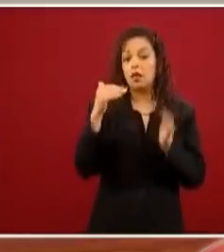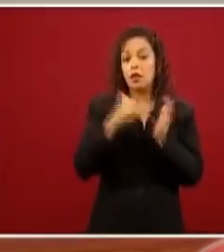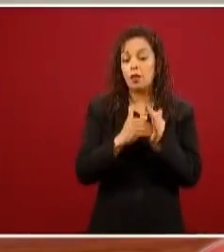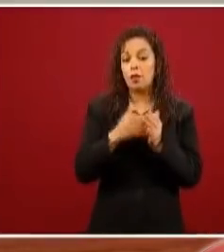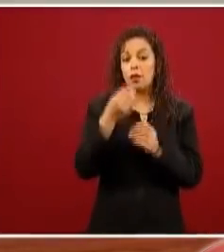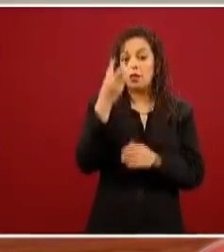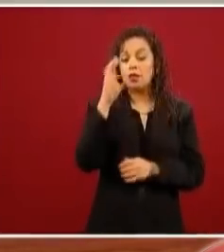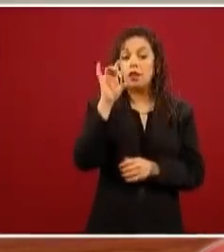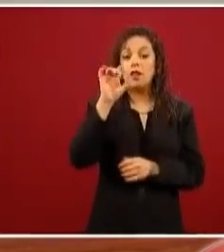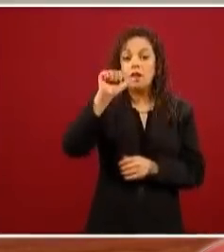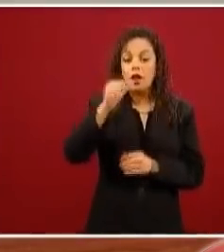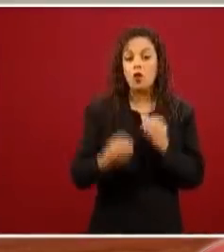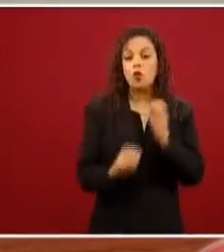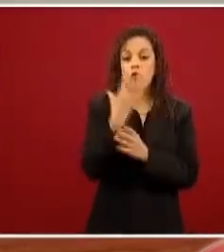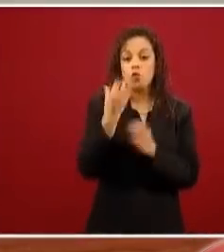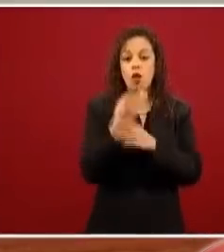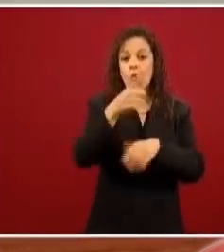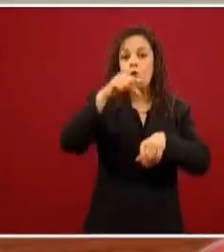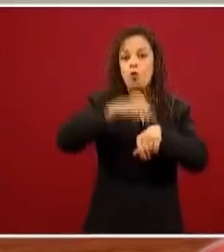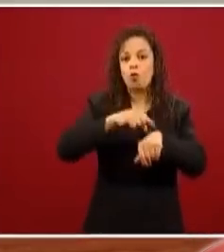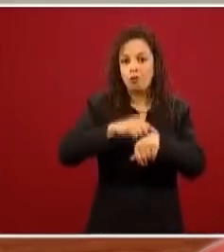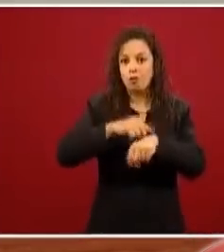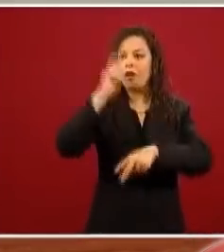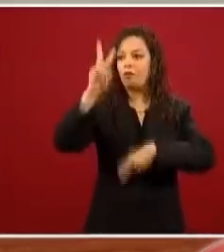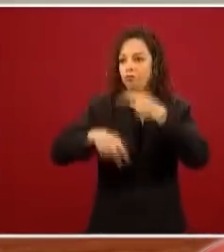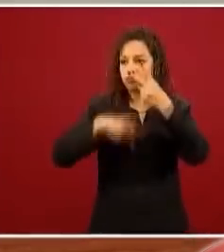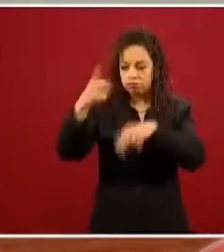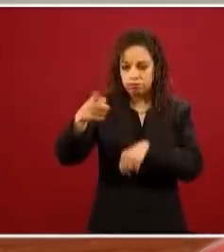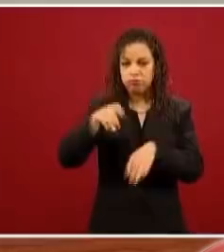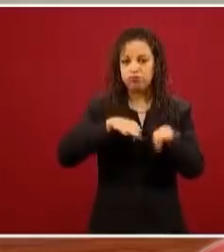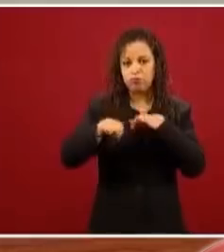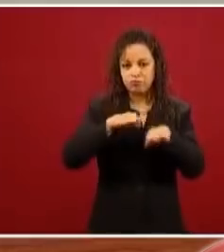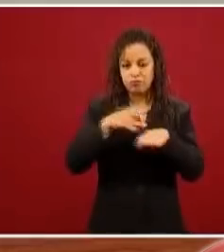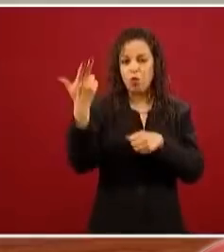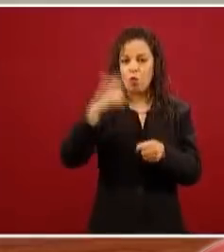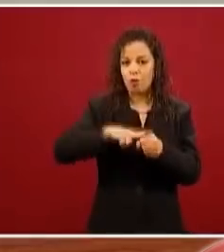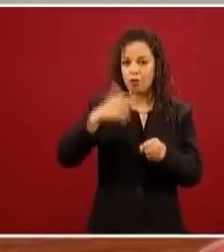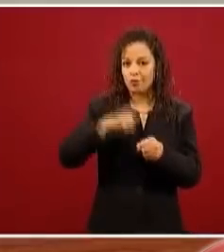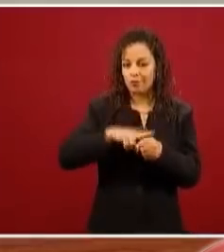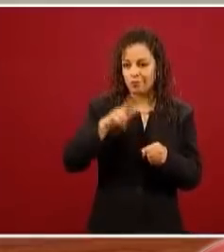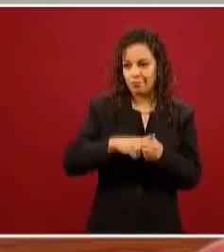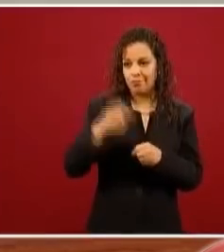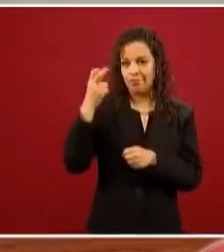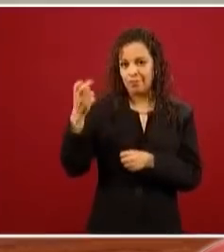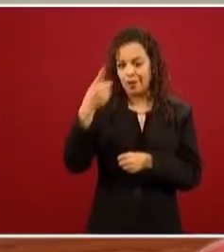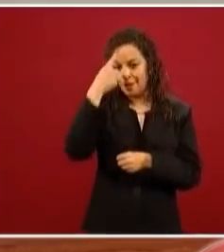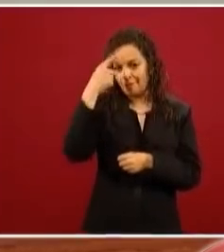7,036 nuevos médicos que van a ir a trabajar a los hospitales en este programa de residencias